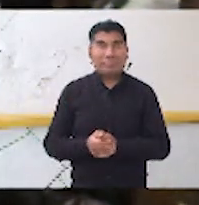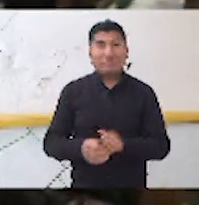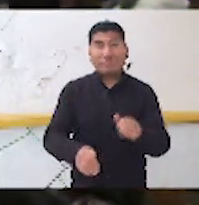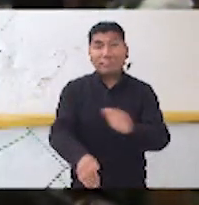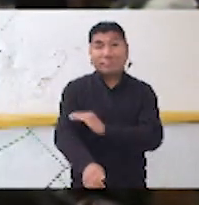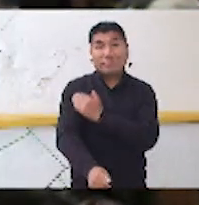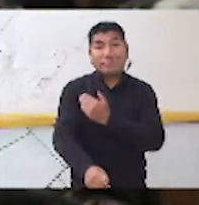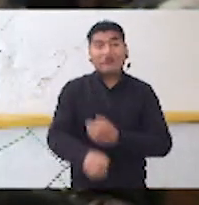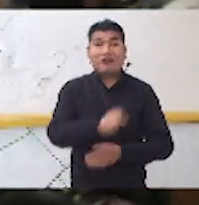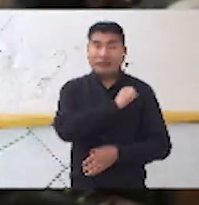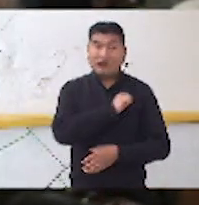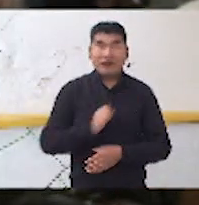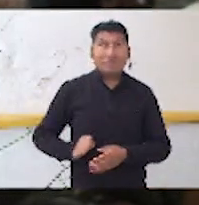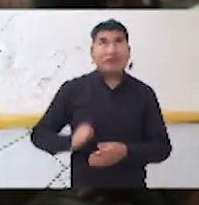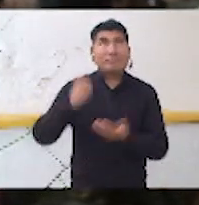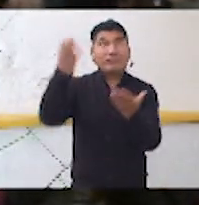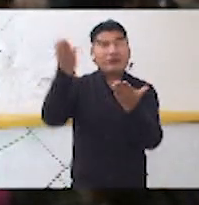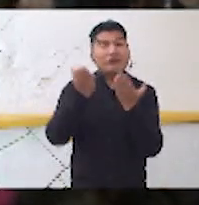Señor,